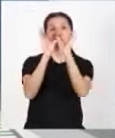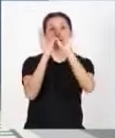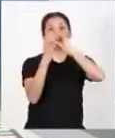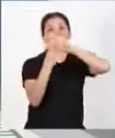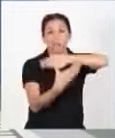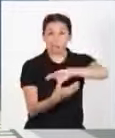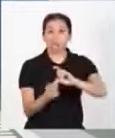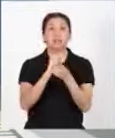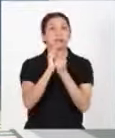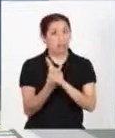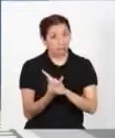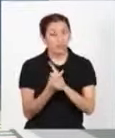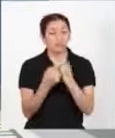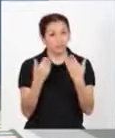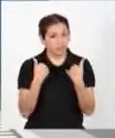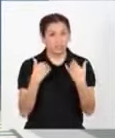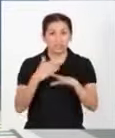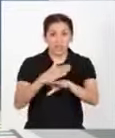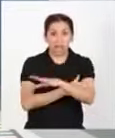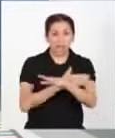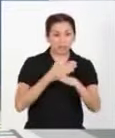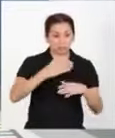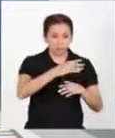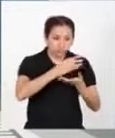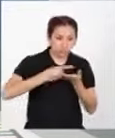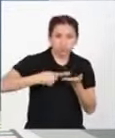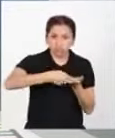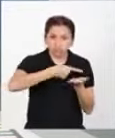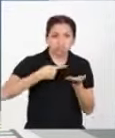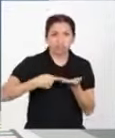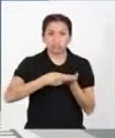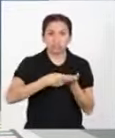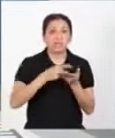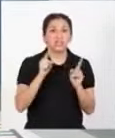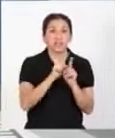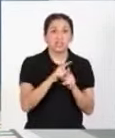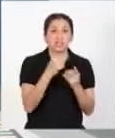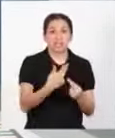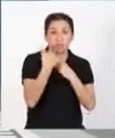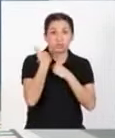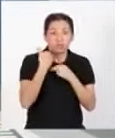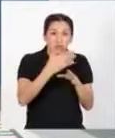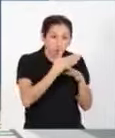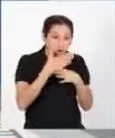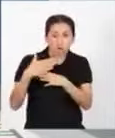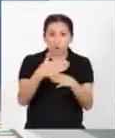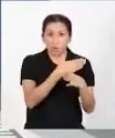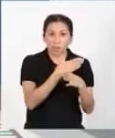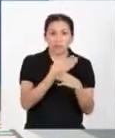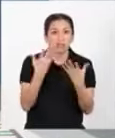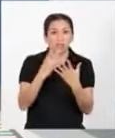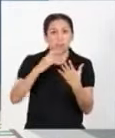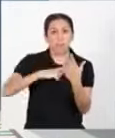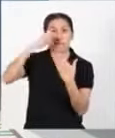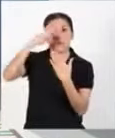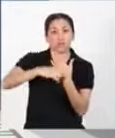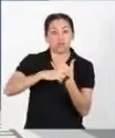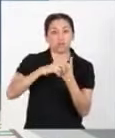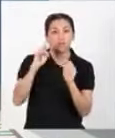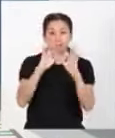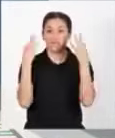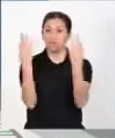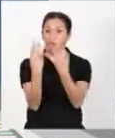fenómeno climático, definan las acciones y asuman las responsabilidades con un